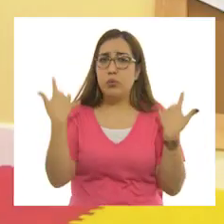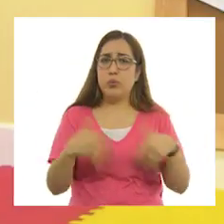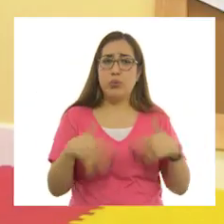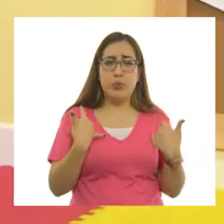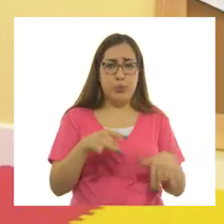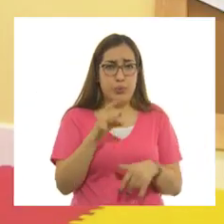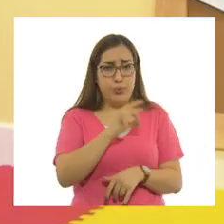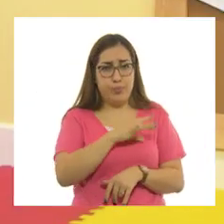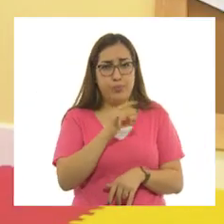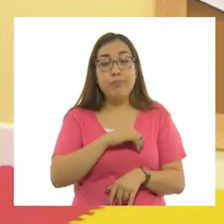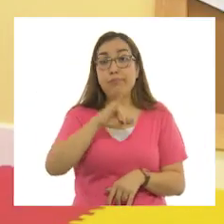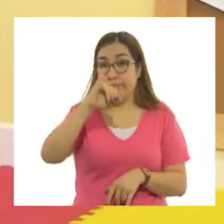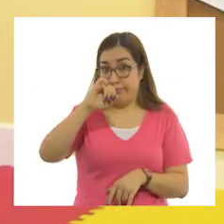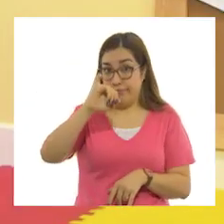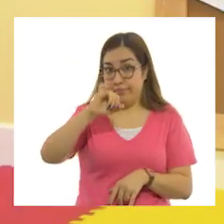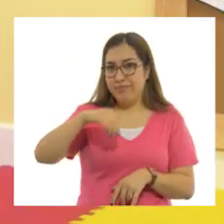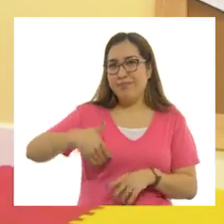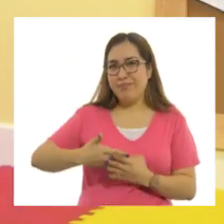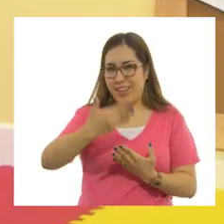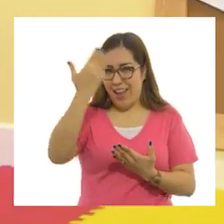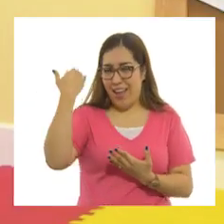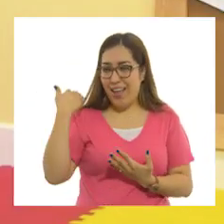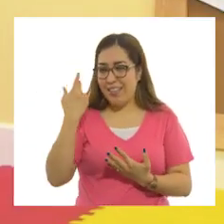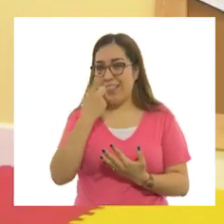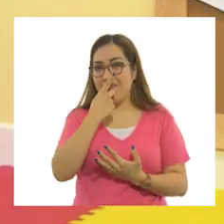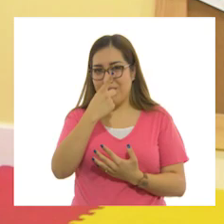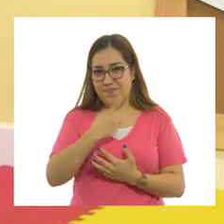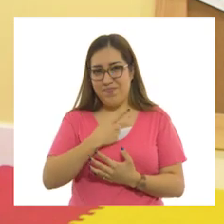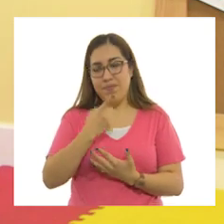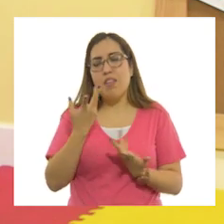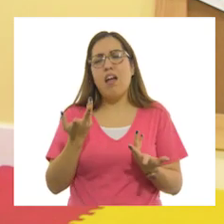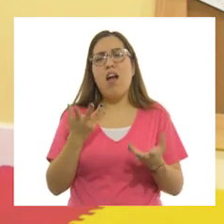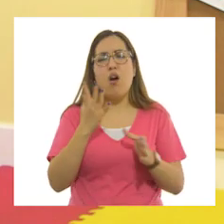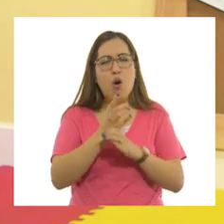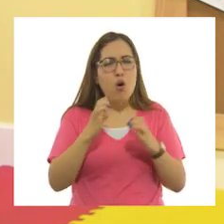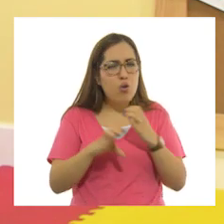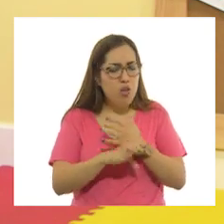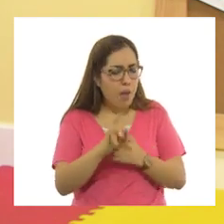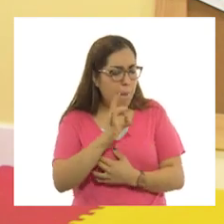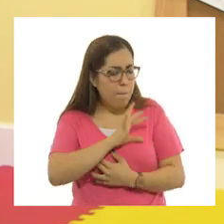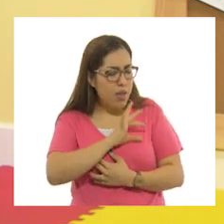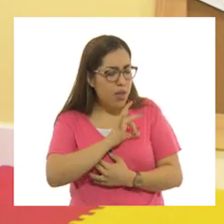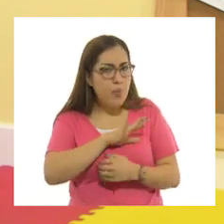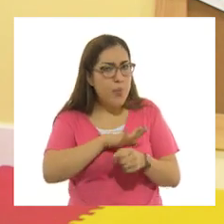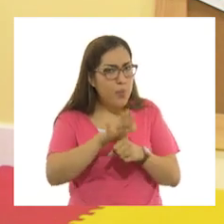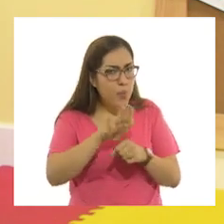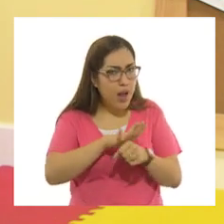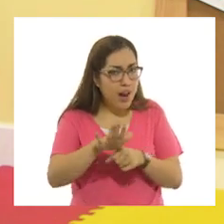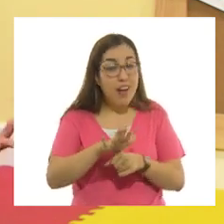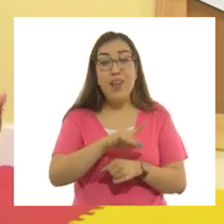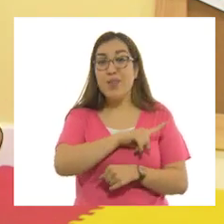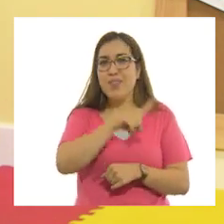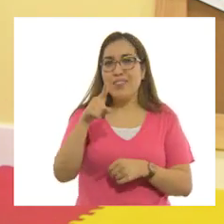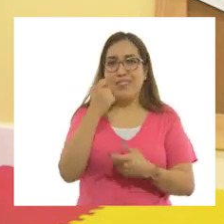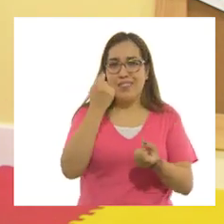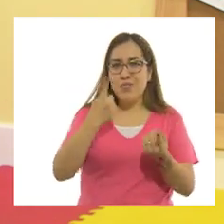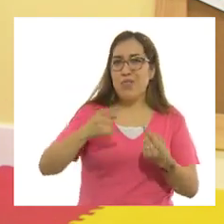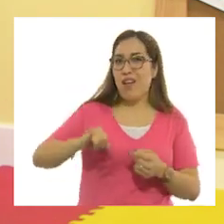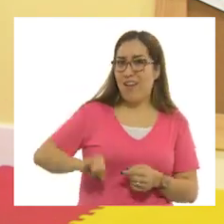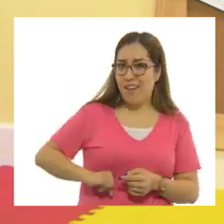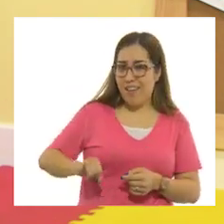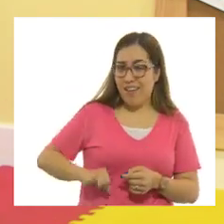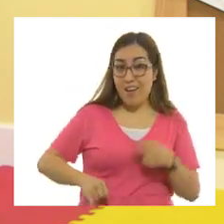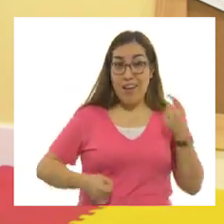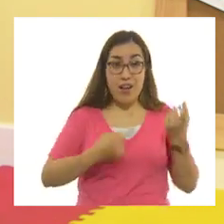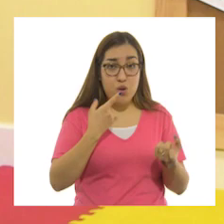anteriormente niñas y niños nos platicaban a que le tenían miedo y se interesaron tanto en el tema que otras niñas y niños